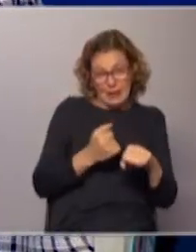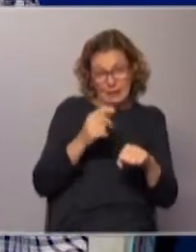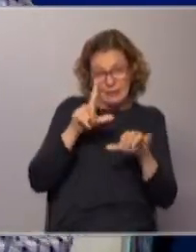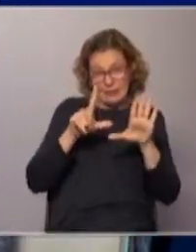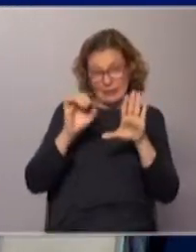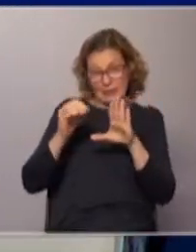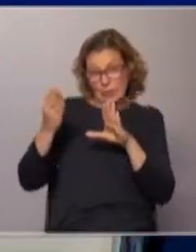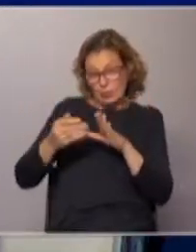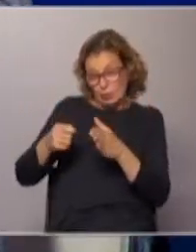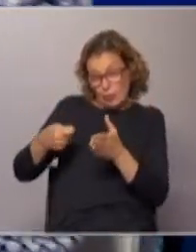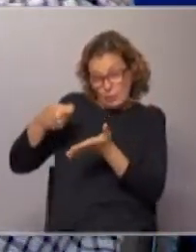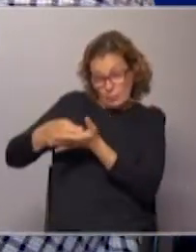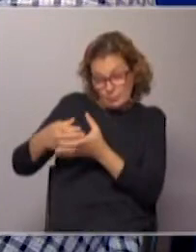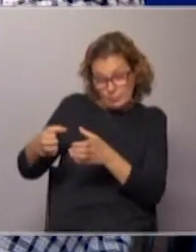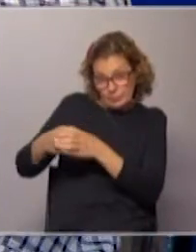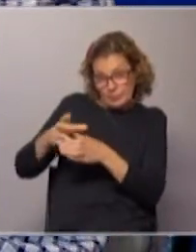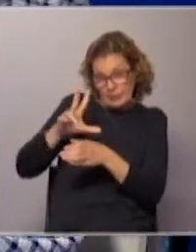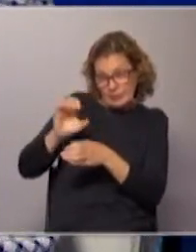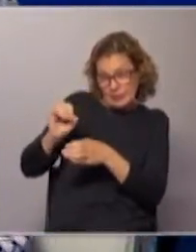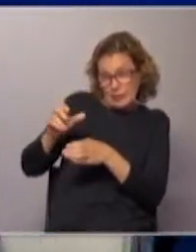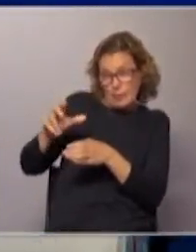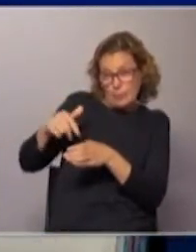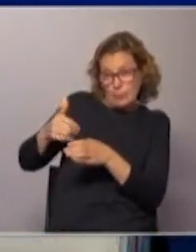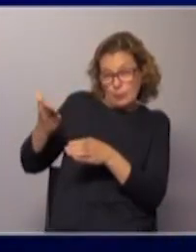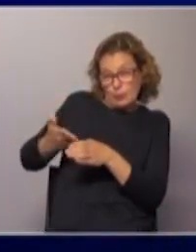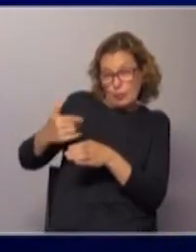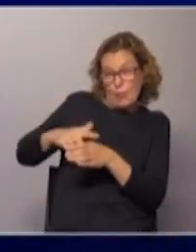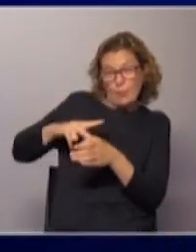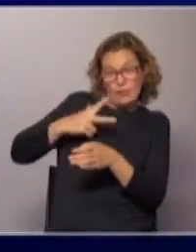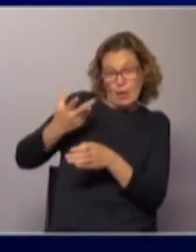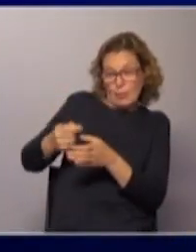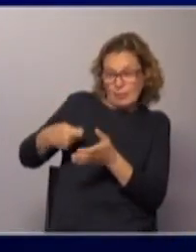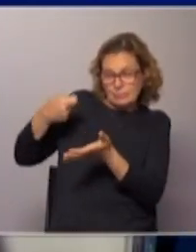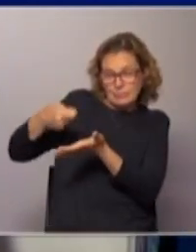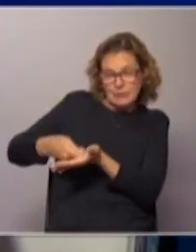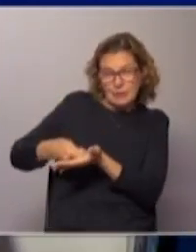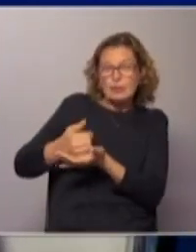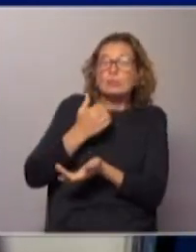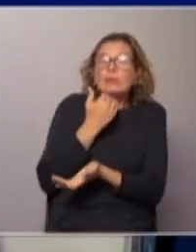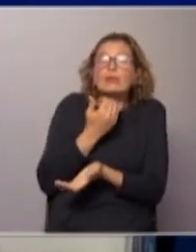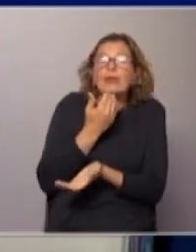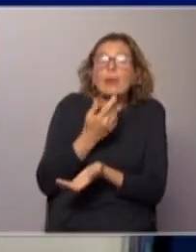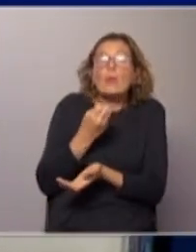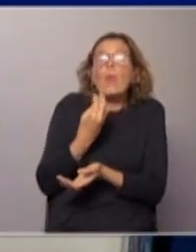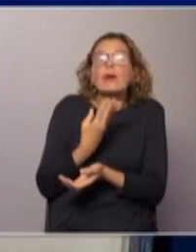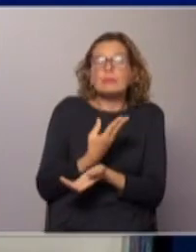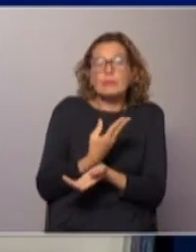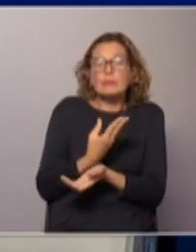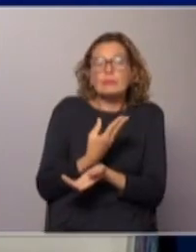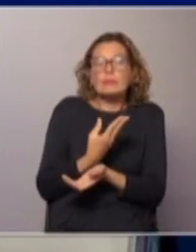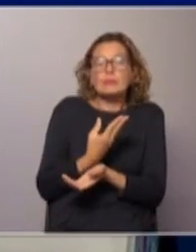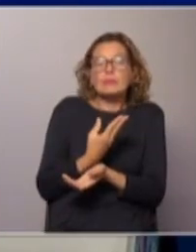por ciento rentas generales y captar 30 por ciento privados para aumentar los recursos ahora no se sabe cuánto se va